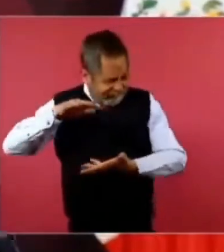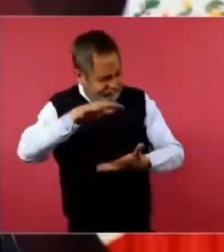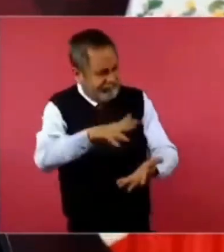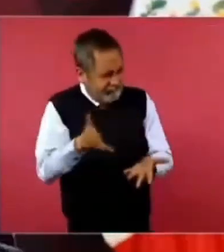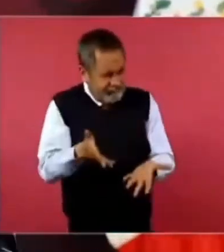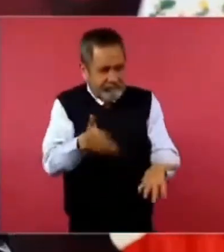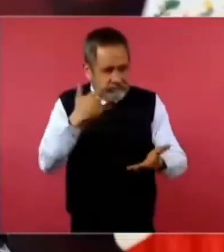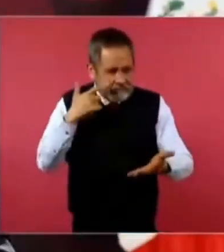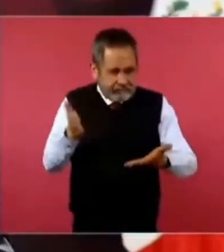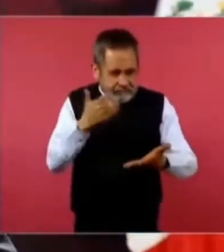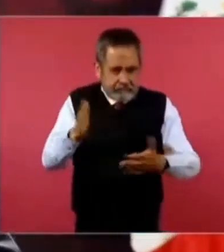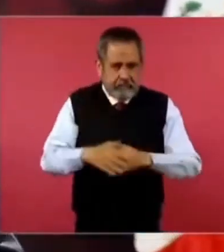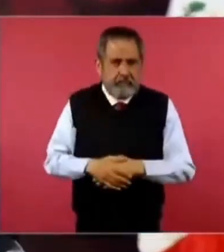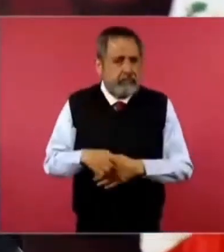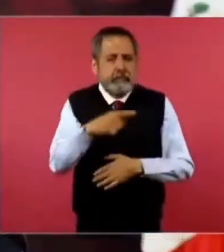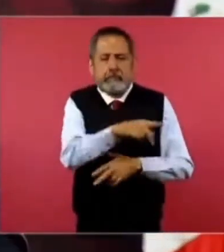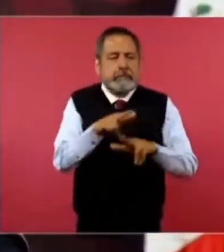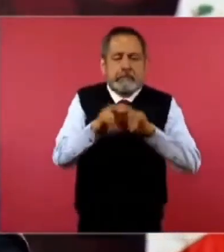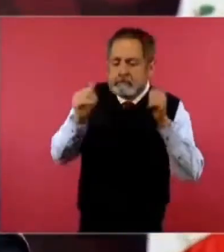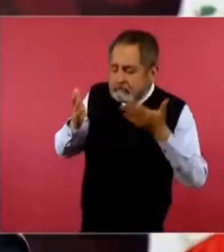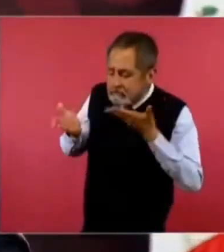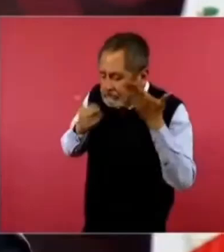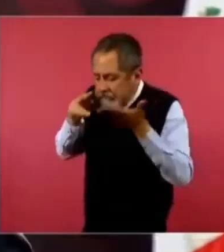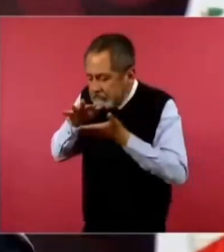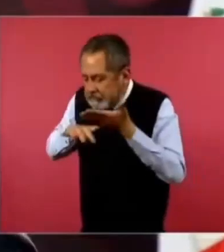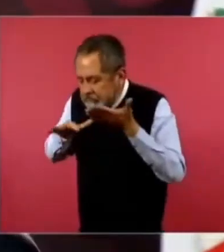Ni siquiera buscaron.